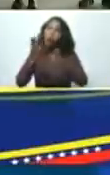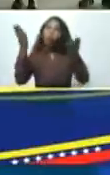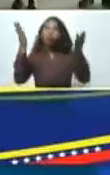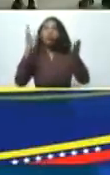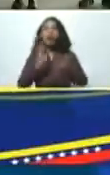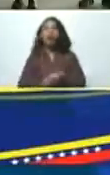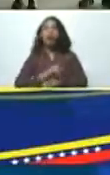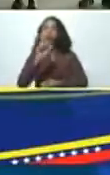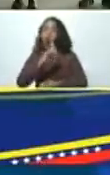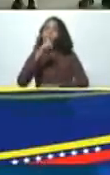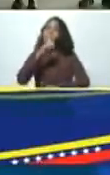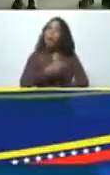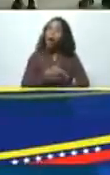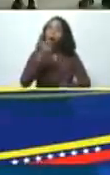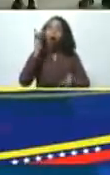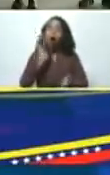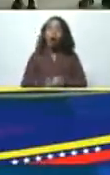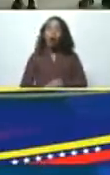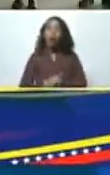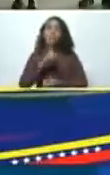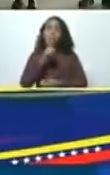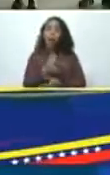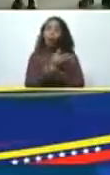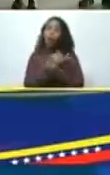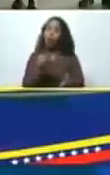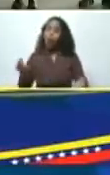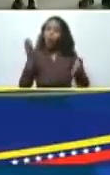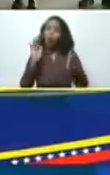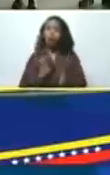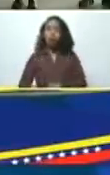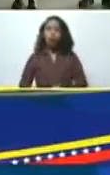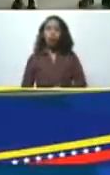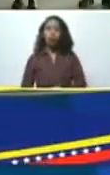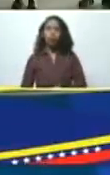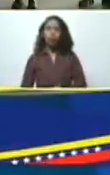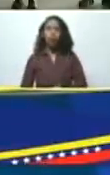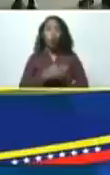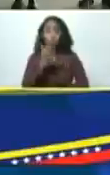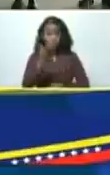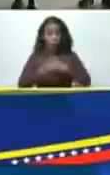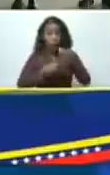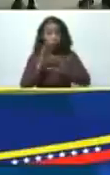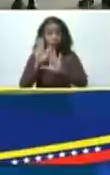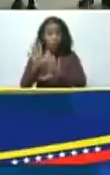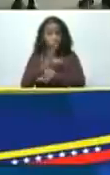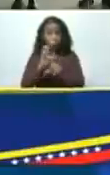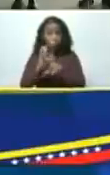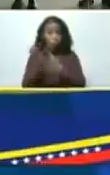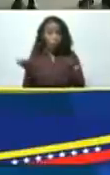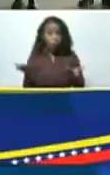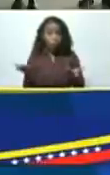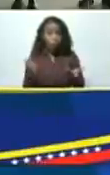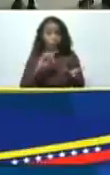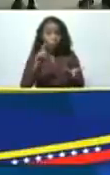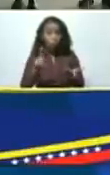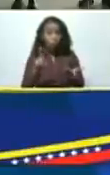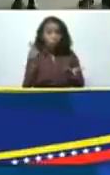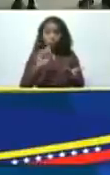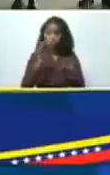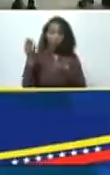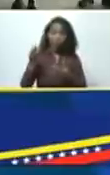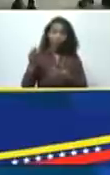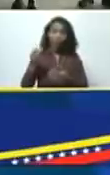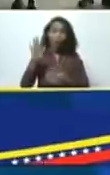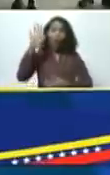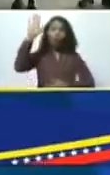respóndele, no seas mala gente, maleducado. ¿Ustedes lo hacen así? No, ¿verdad? Levanten